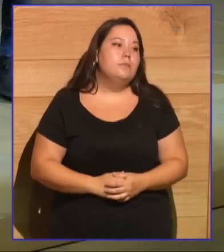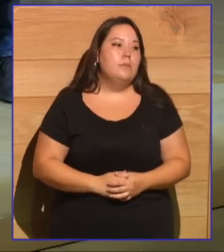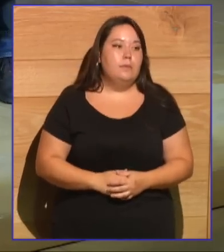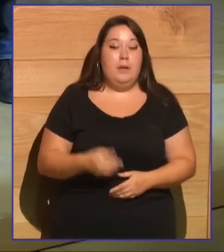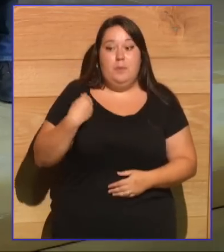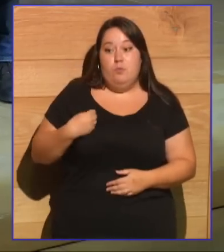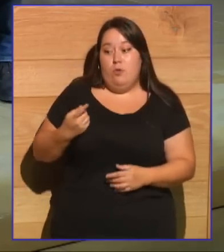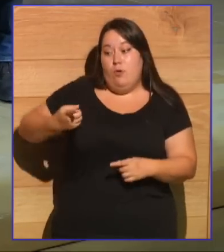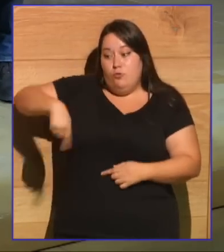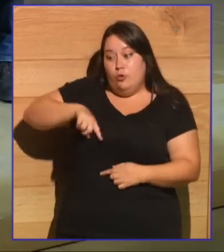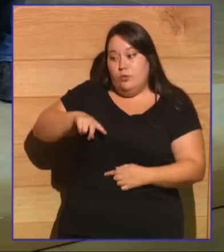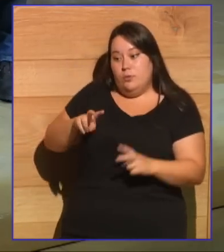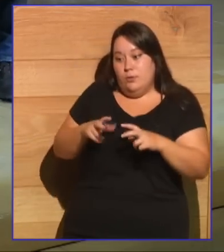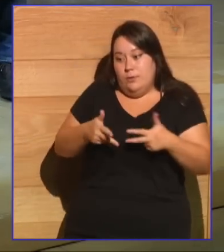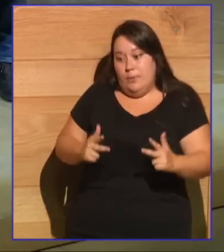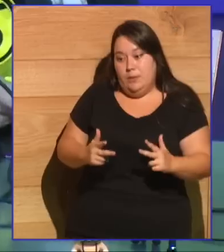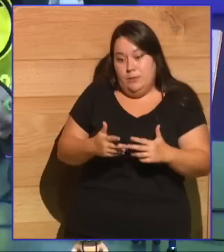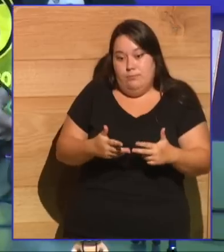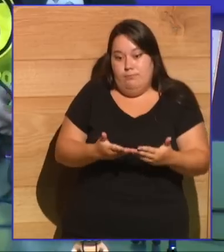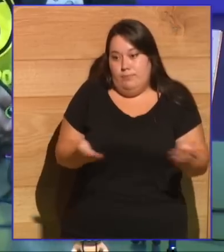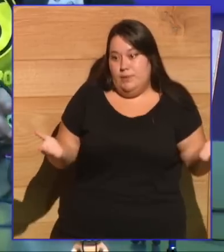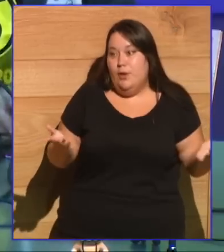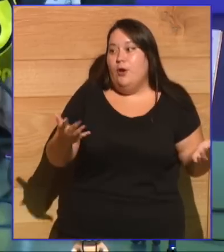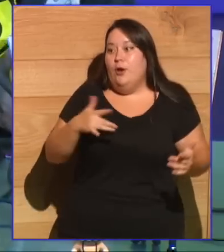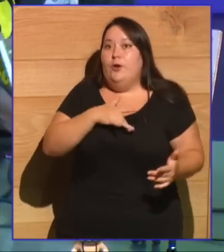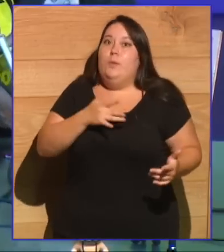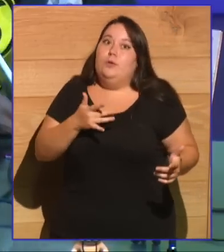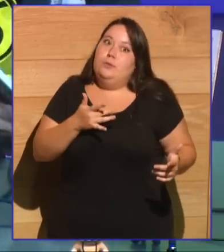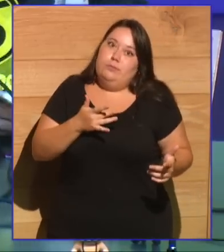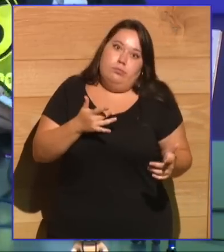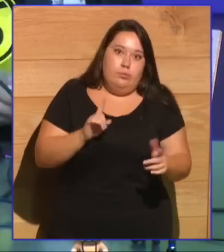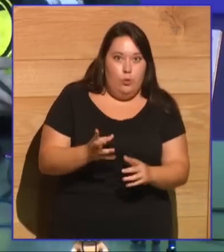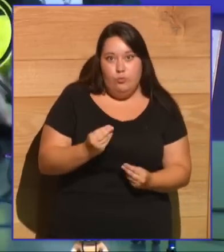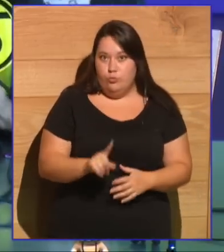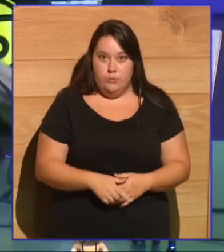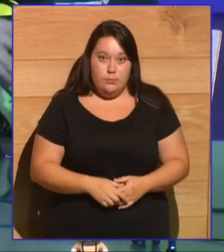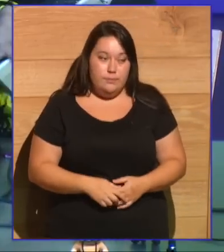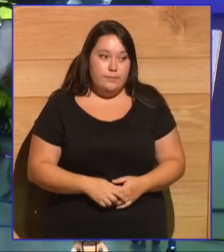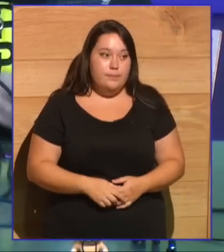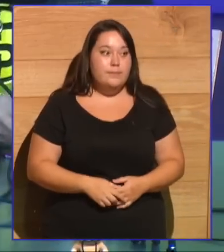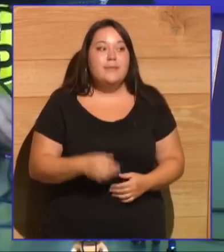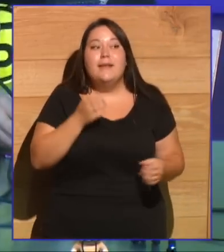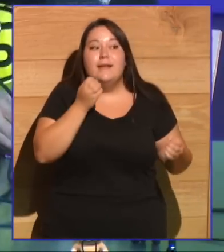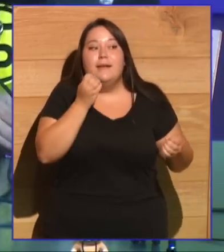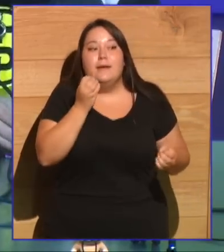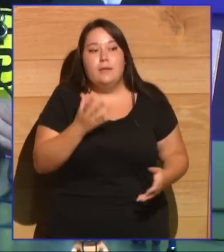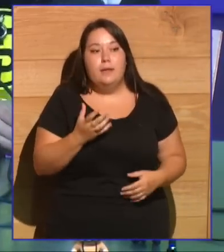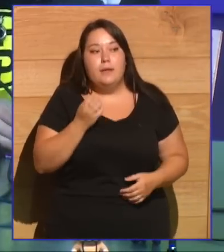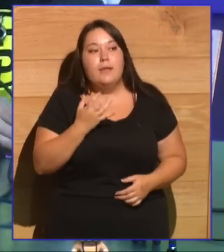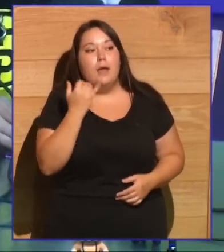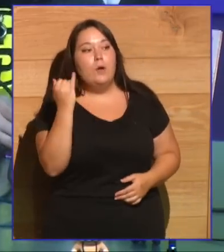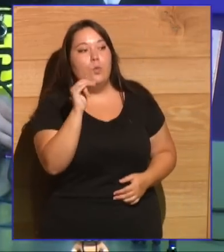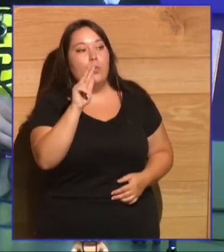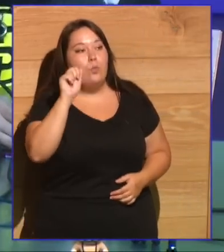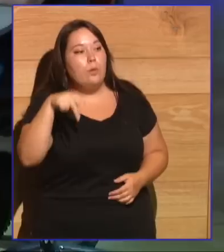nosotros queremos mucho pero uno a uno y por cierto como ésta pasa